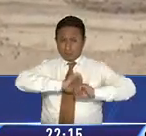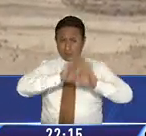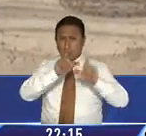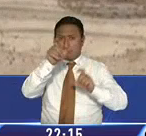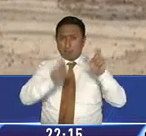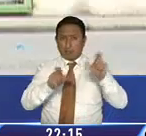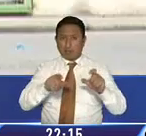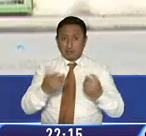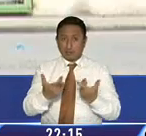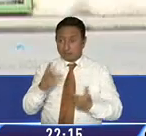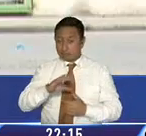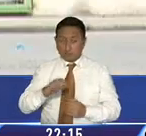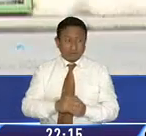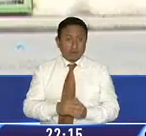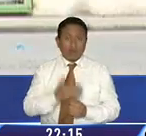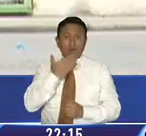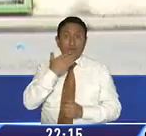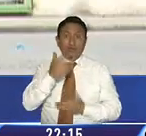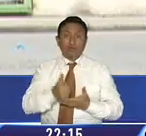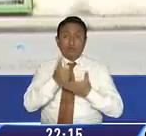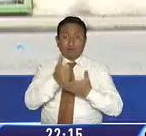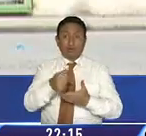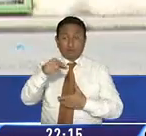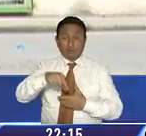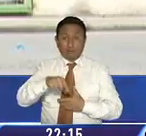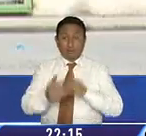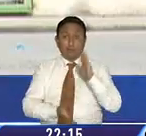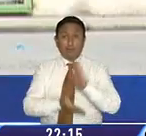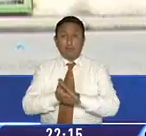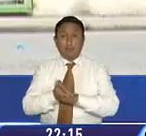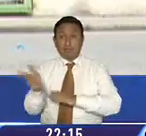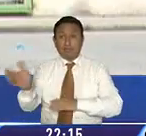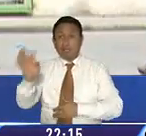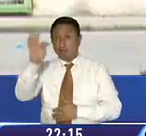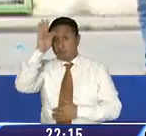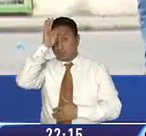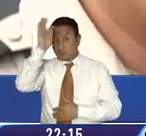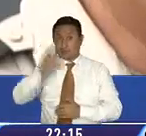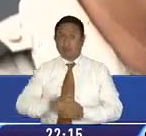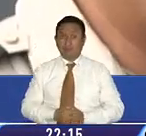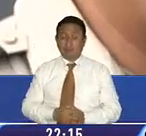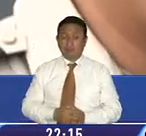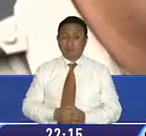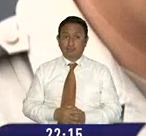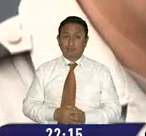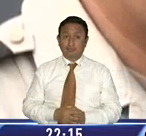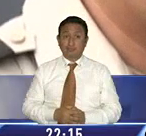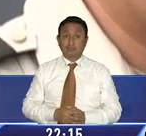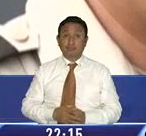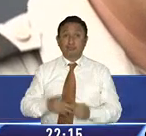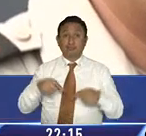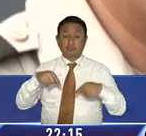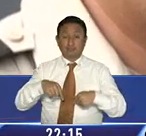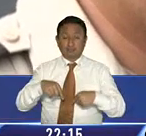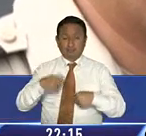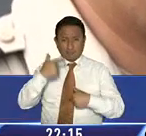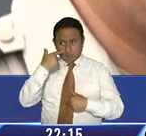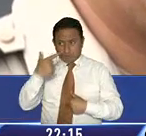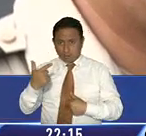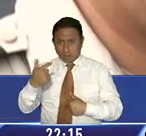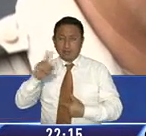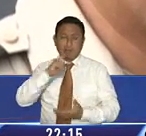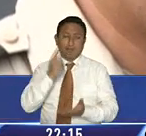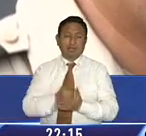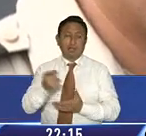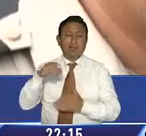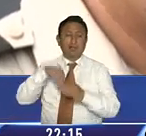a buscar vehículos en los cuales trasladaron a los heridos hasta una casa de salud, donde se avanzó las unidades a verificar y efectivamente